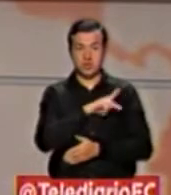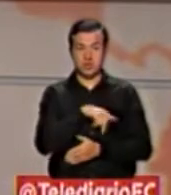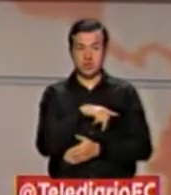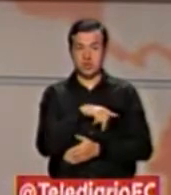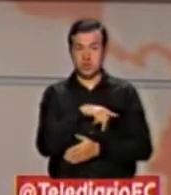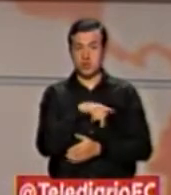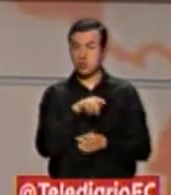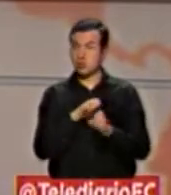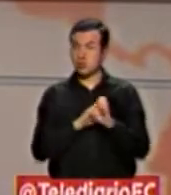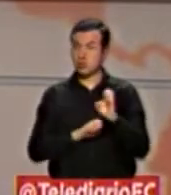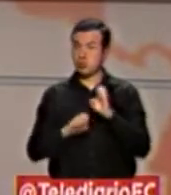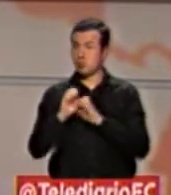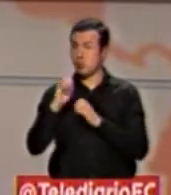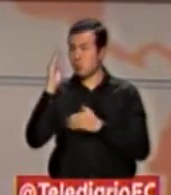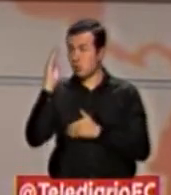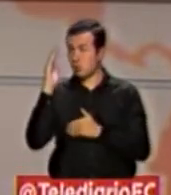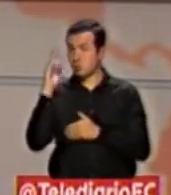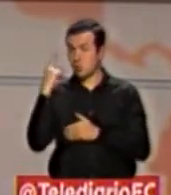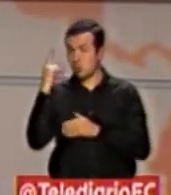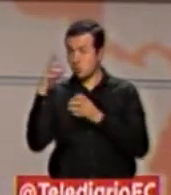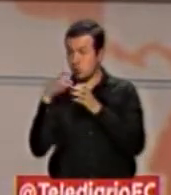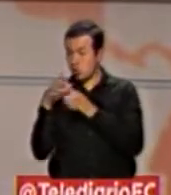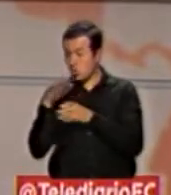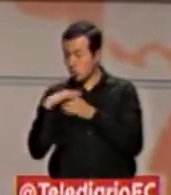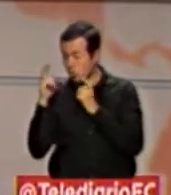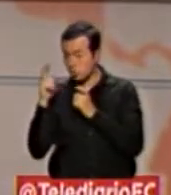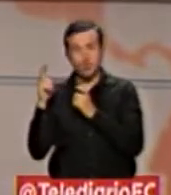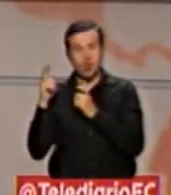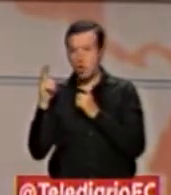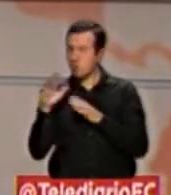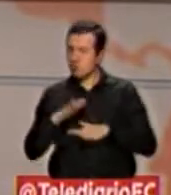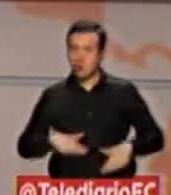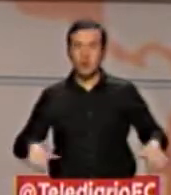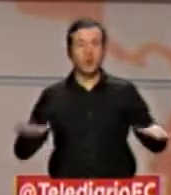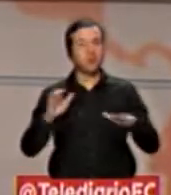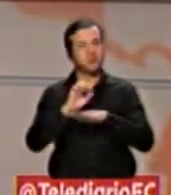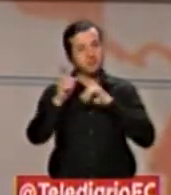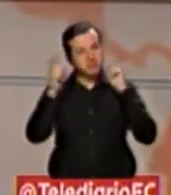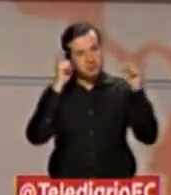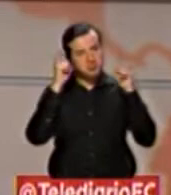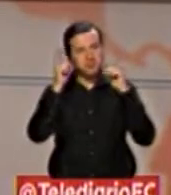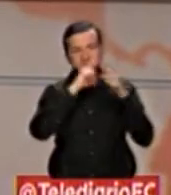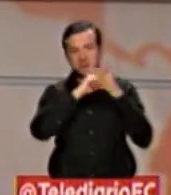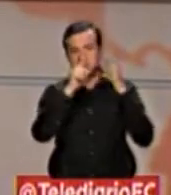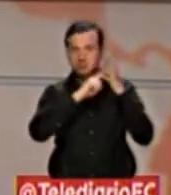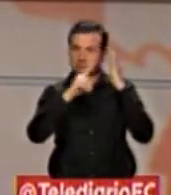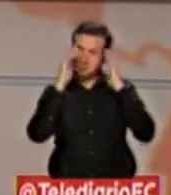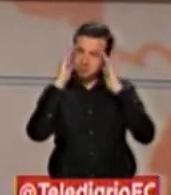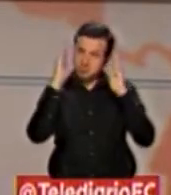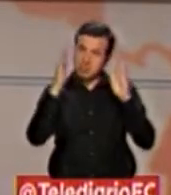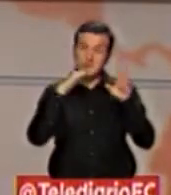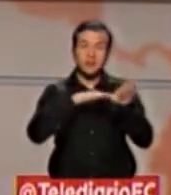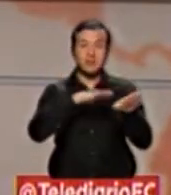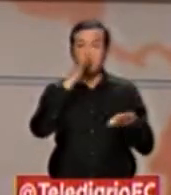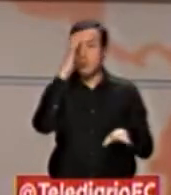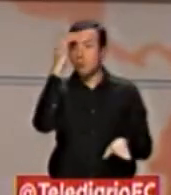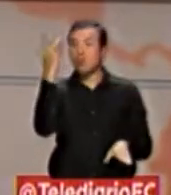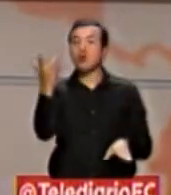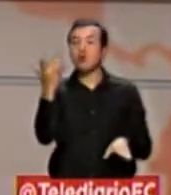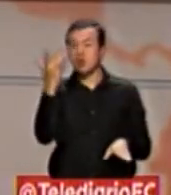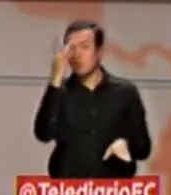políticas únicamente, gobiernan para todos los ecuatorianos, en toda la diversidad, en toda la pluralidad. El respaldo fue porque la